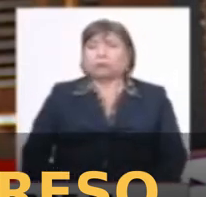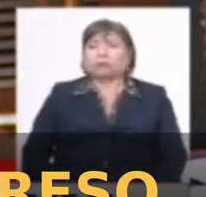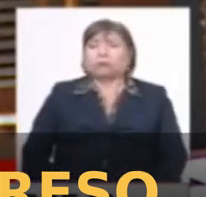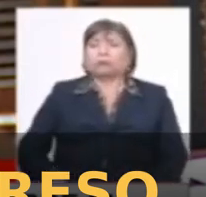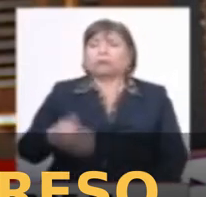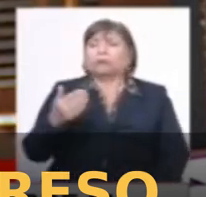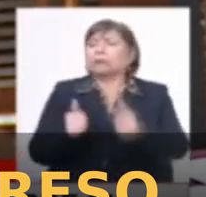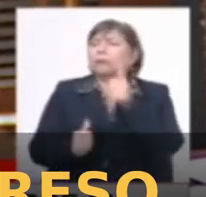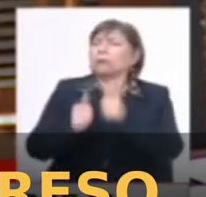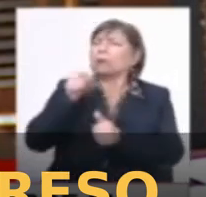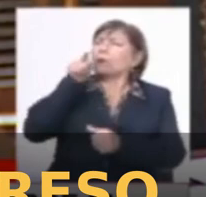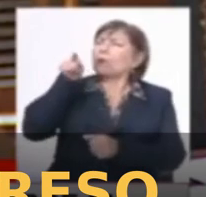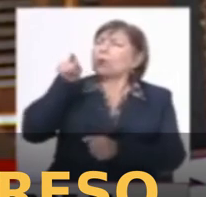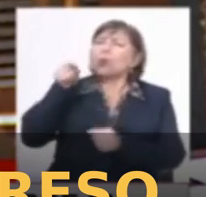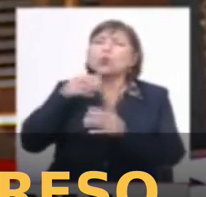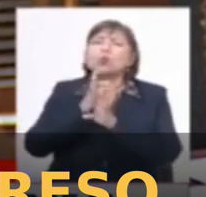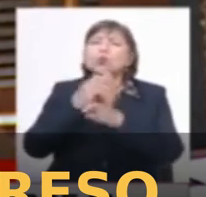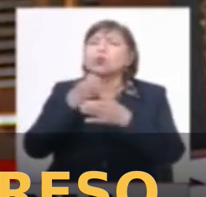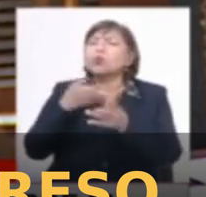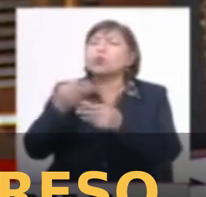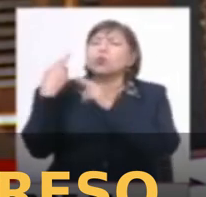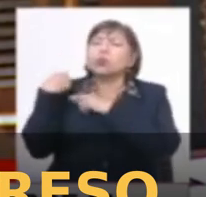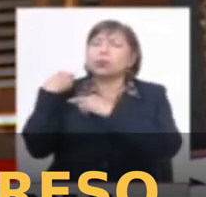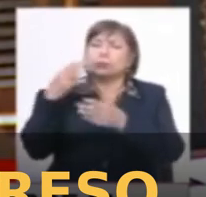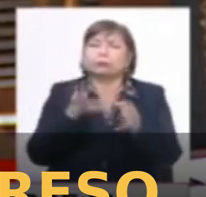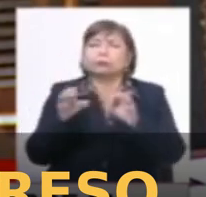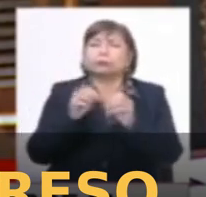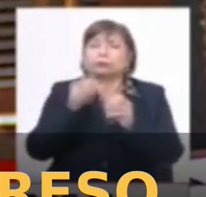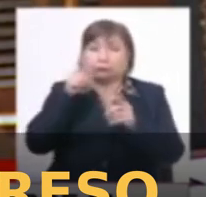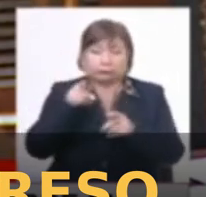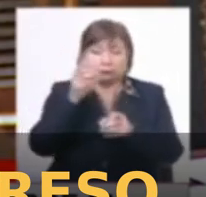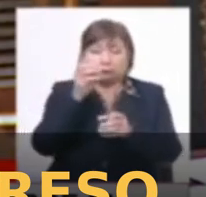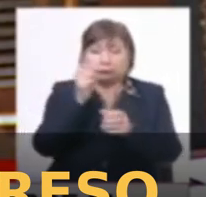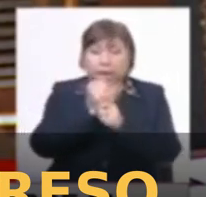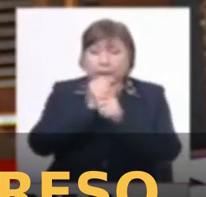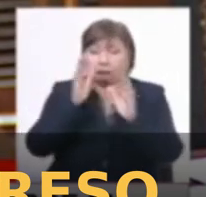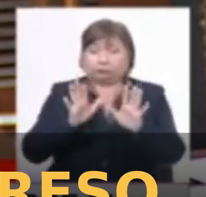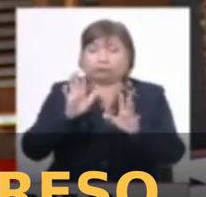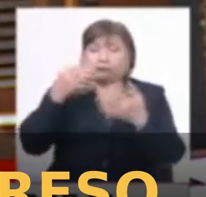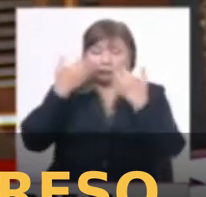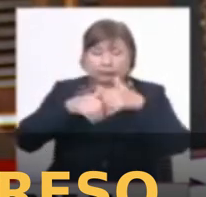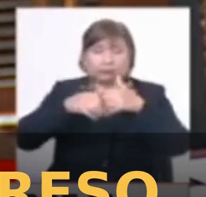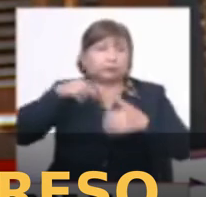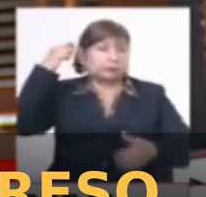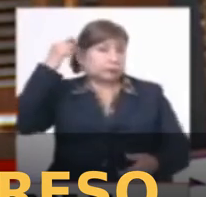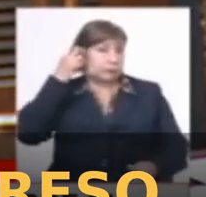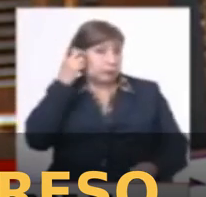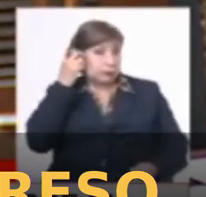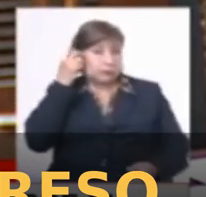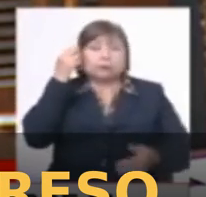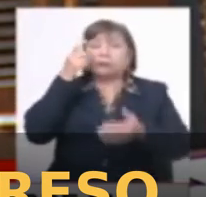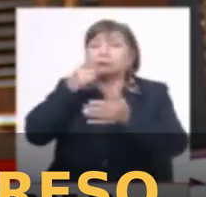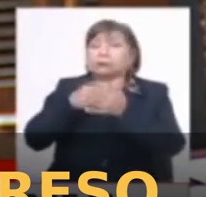Castillo, ¿cuál fue el rol de participación que sostuvieron los siguientes funcionarios, empresarios y políticos